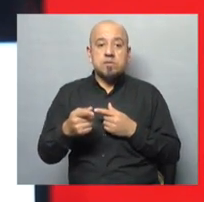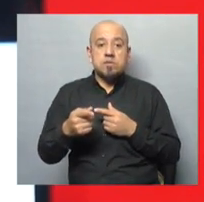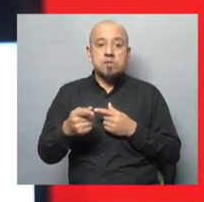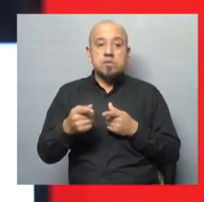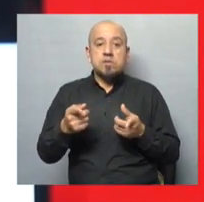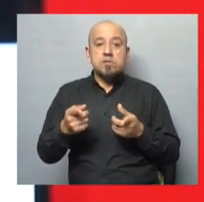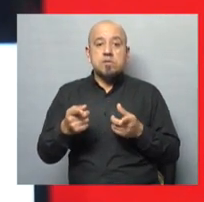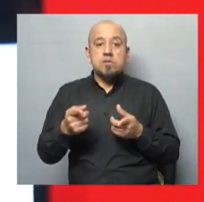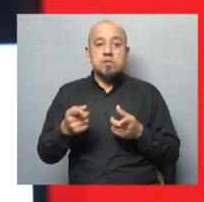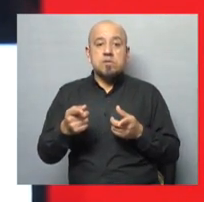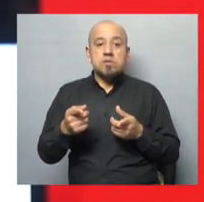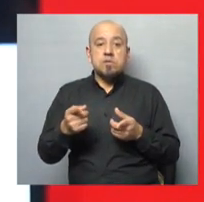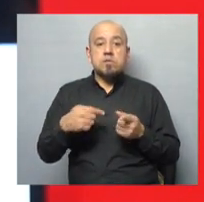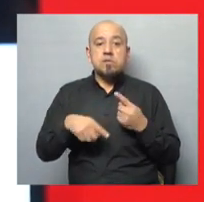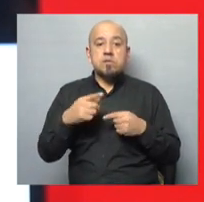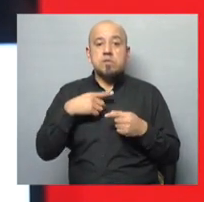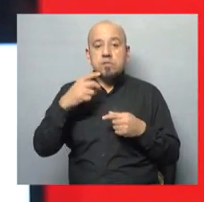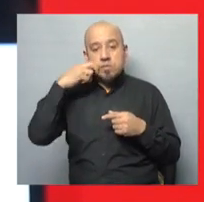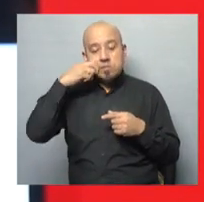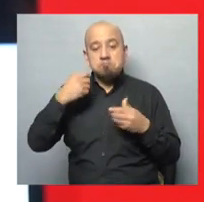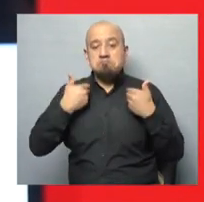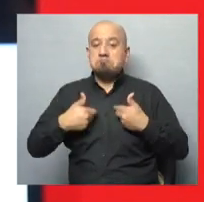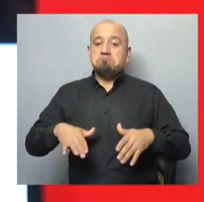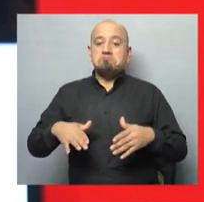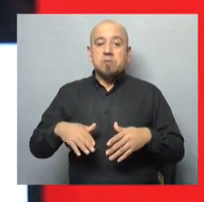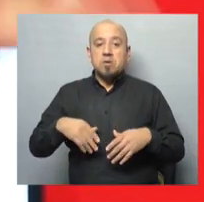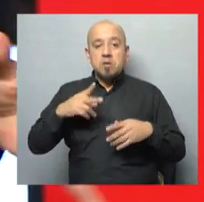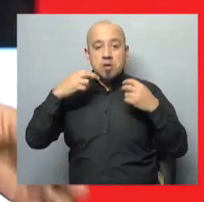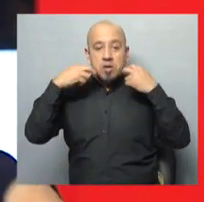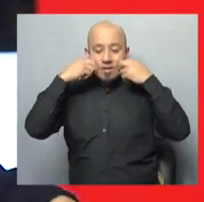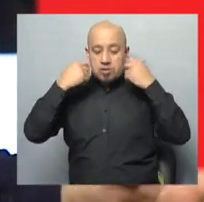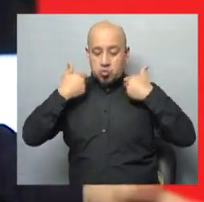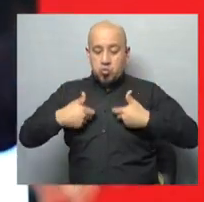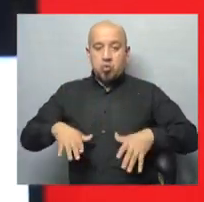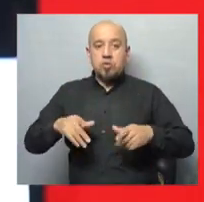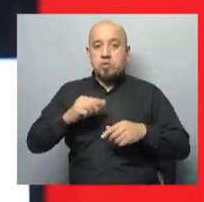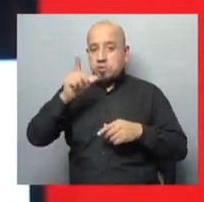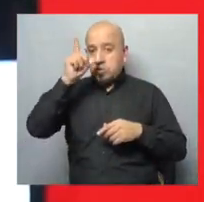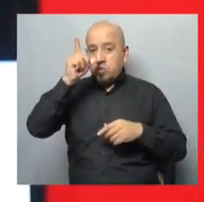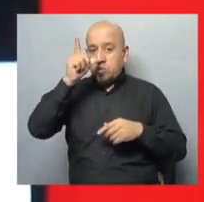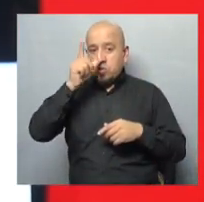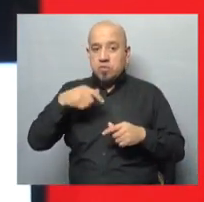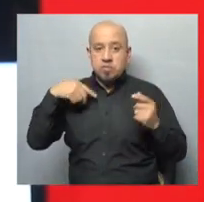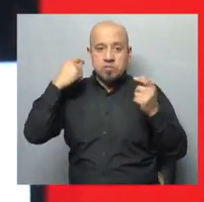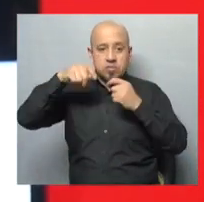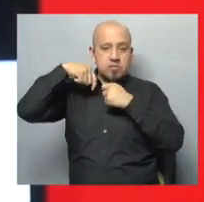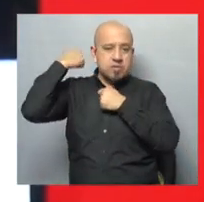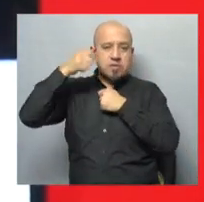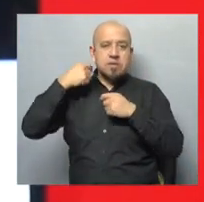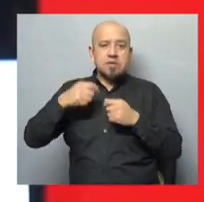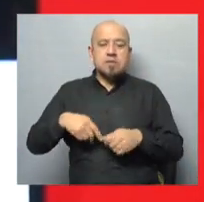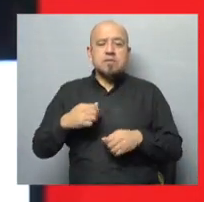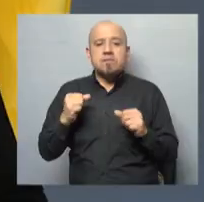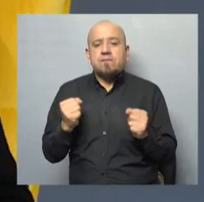y nada así y aparecidas no aparece en el nuevo frontal en julio con unas cadenas frío de